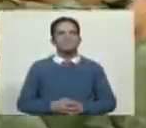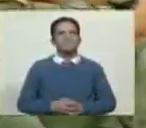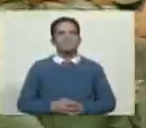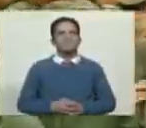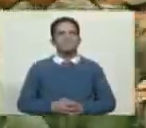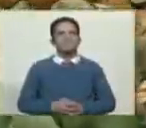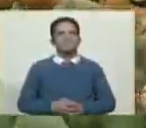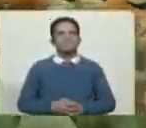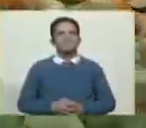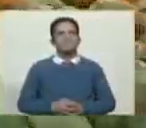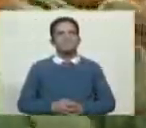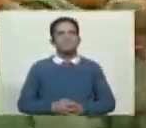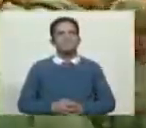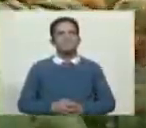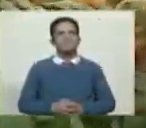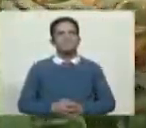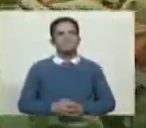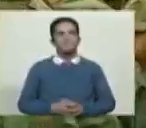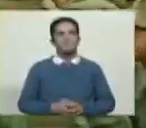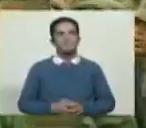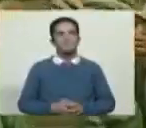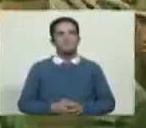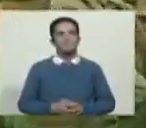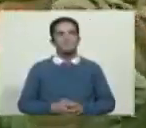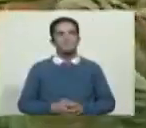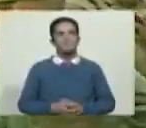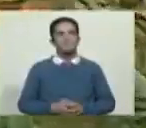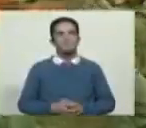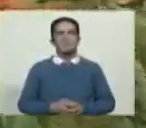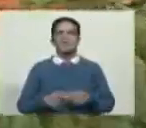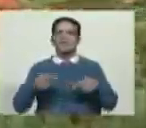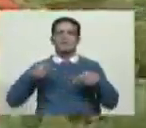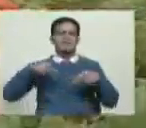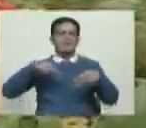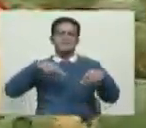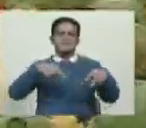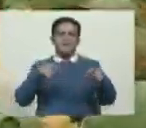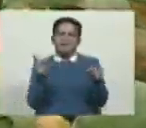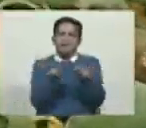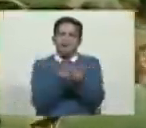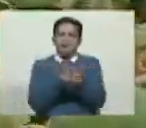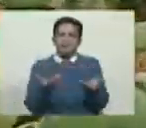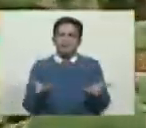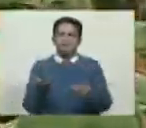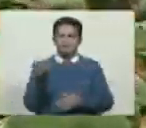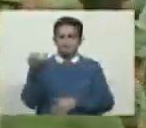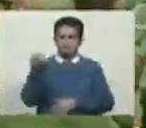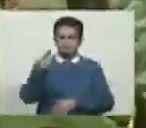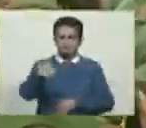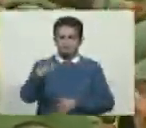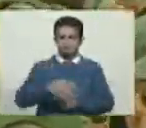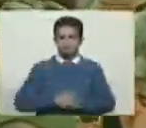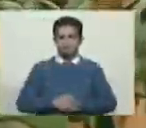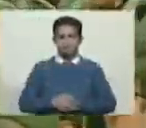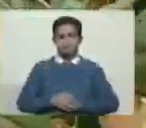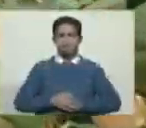Redi Capital. La caminata fue muy corta, ¿verdad? ¿Les parece?